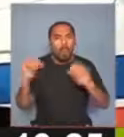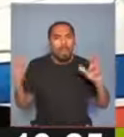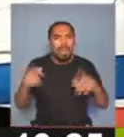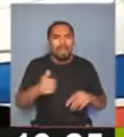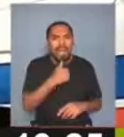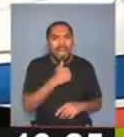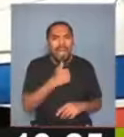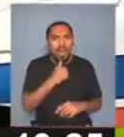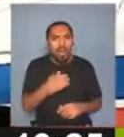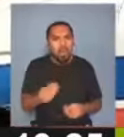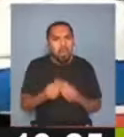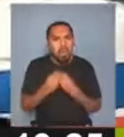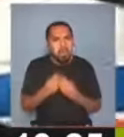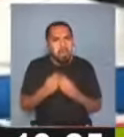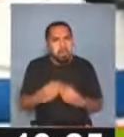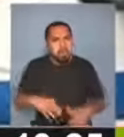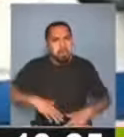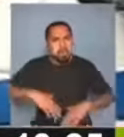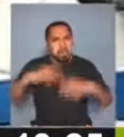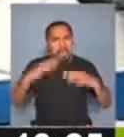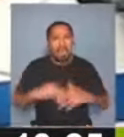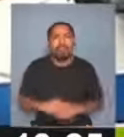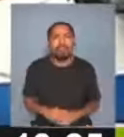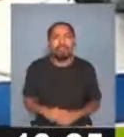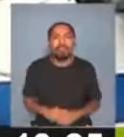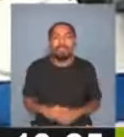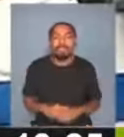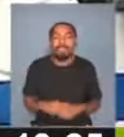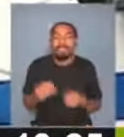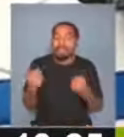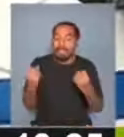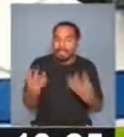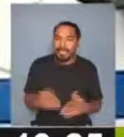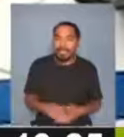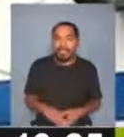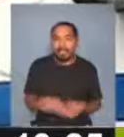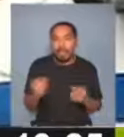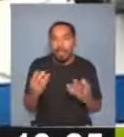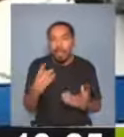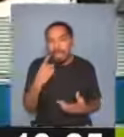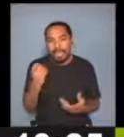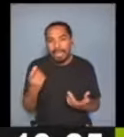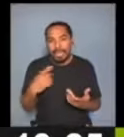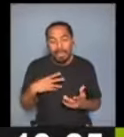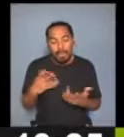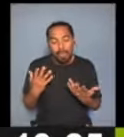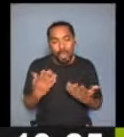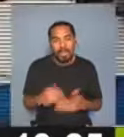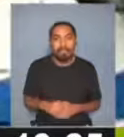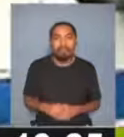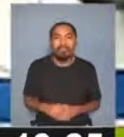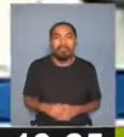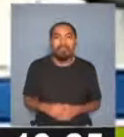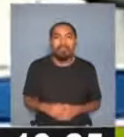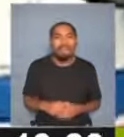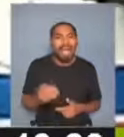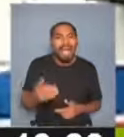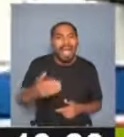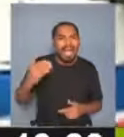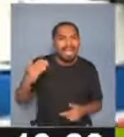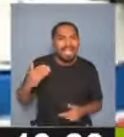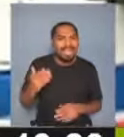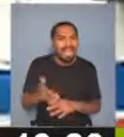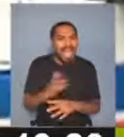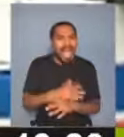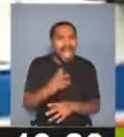trabajo en estas horas qué tal Buenos días si se puede decir nosotros ayer hemos empezado a trabajar ya desde horas 18 que empezó este